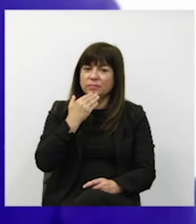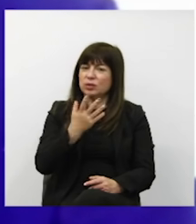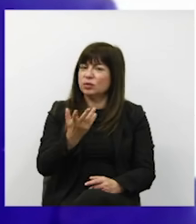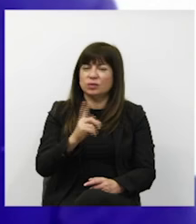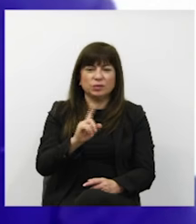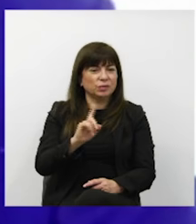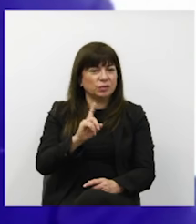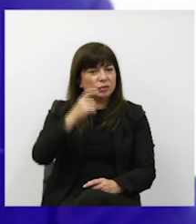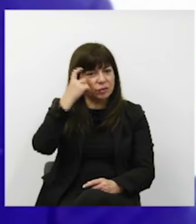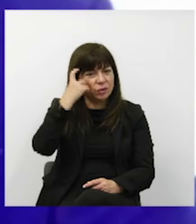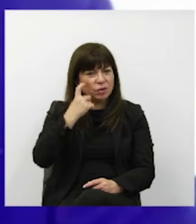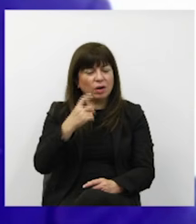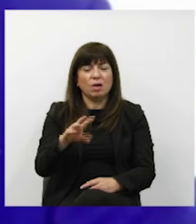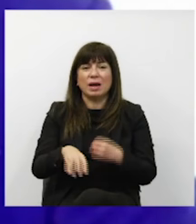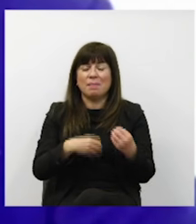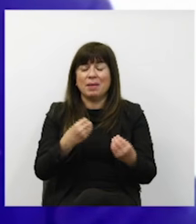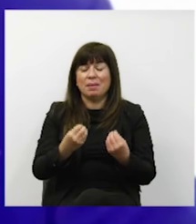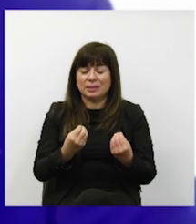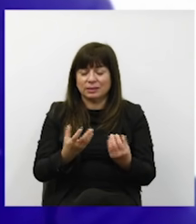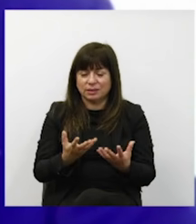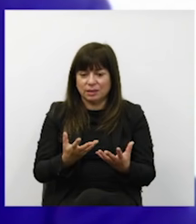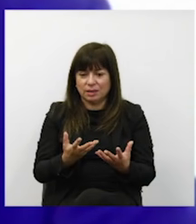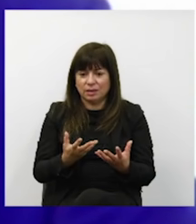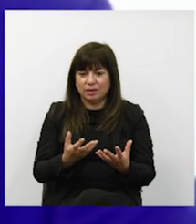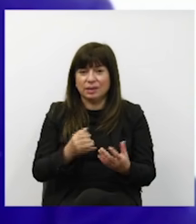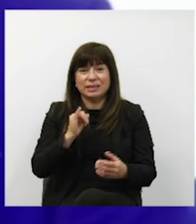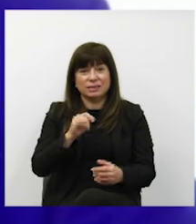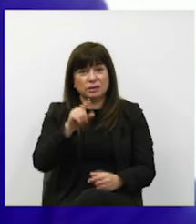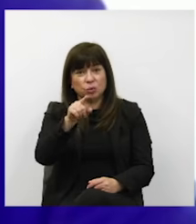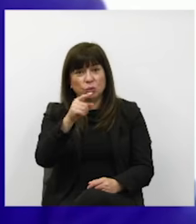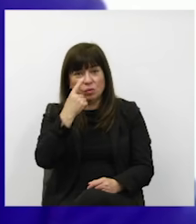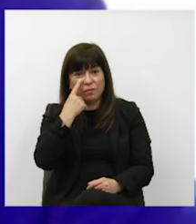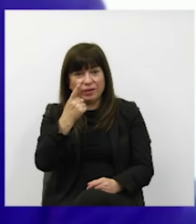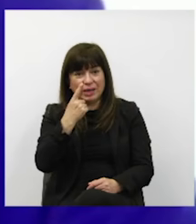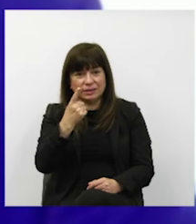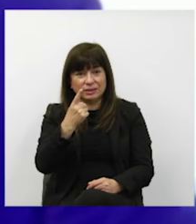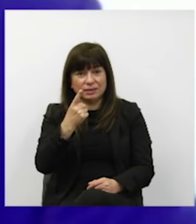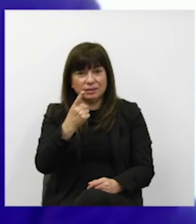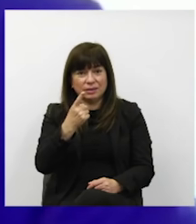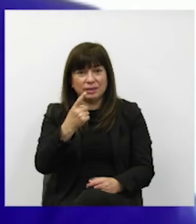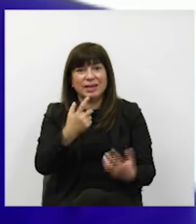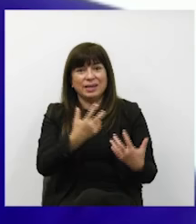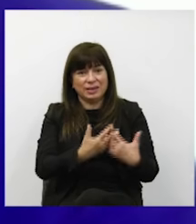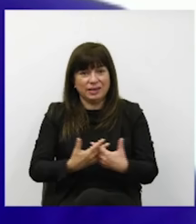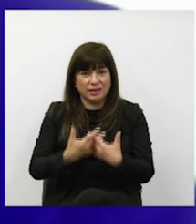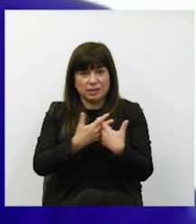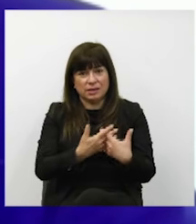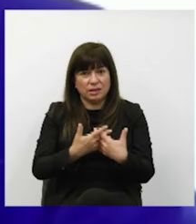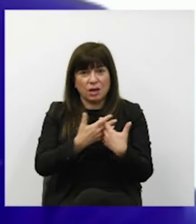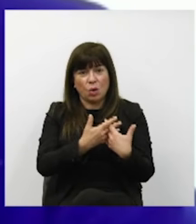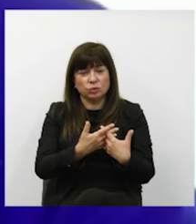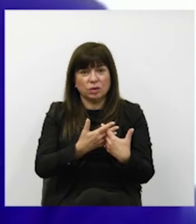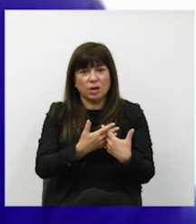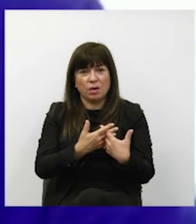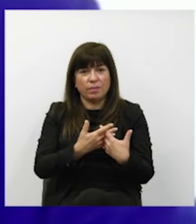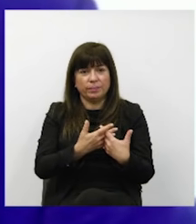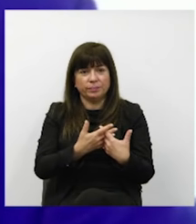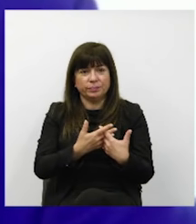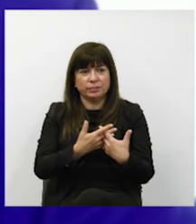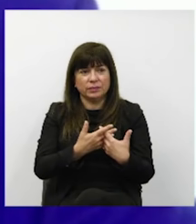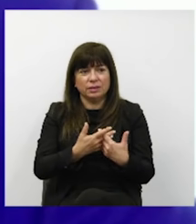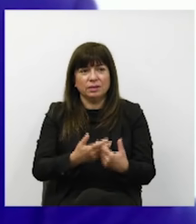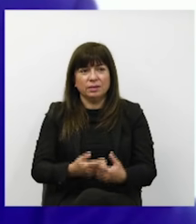a mí lo que me pasa es que si tú ves, con la excepción de Estados Unidos, y es distinto en el sentido de Inglaterra.